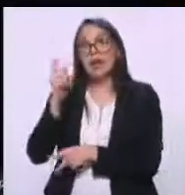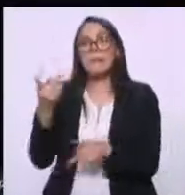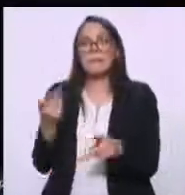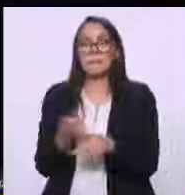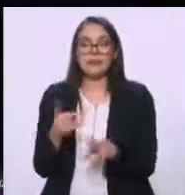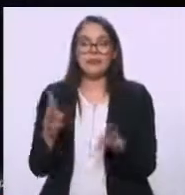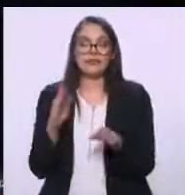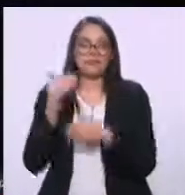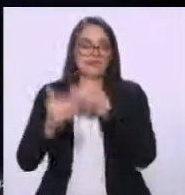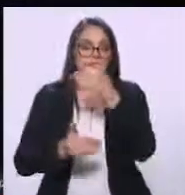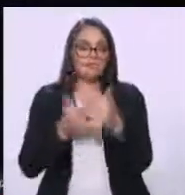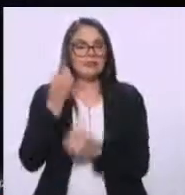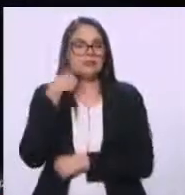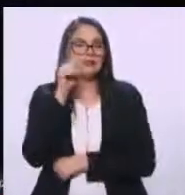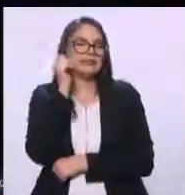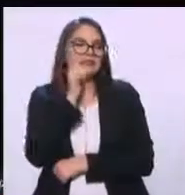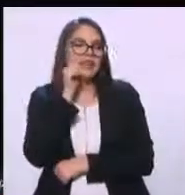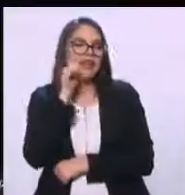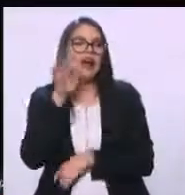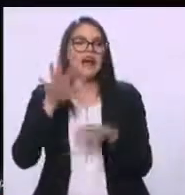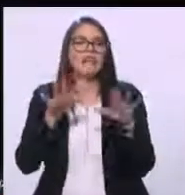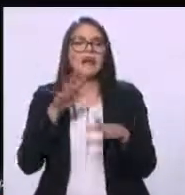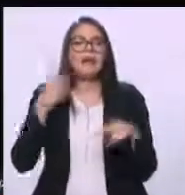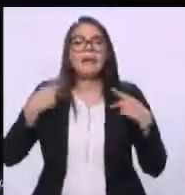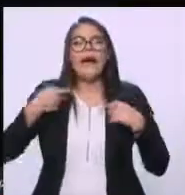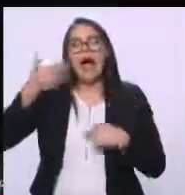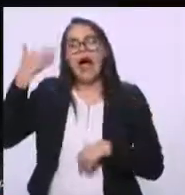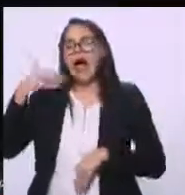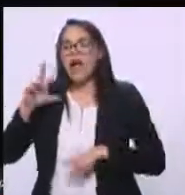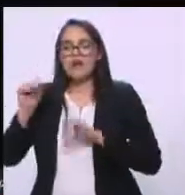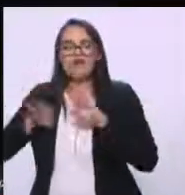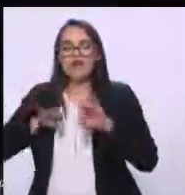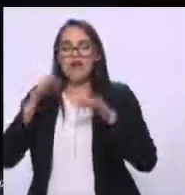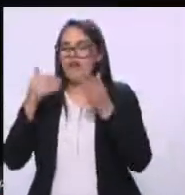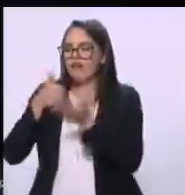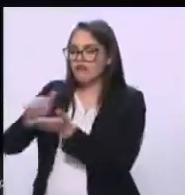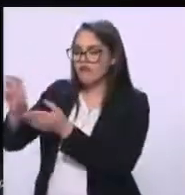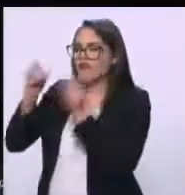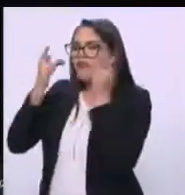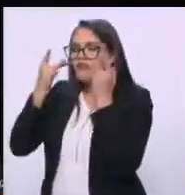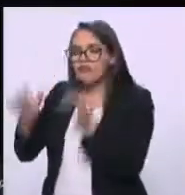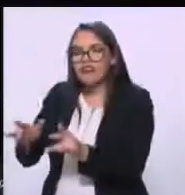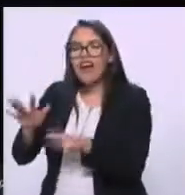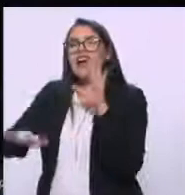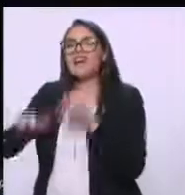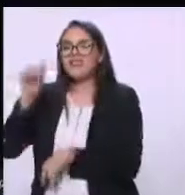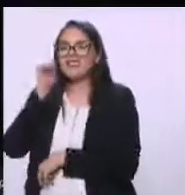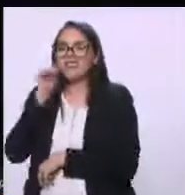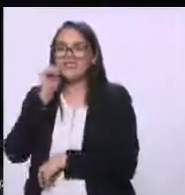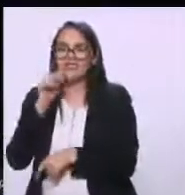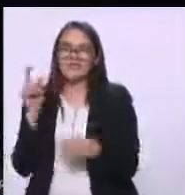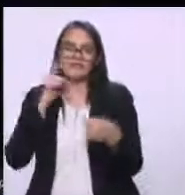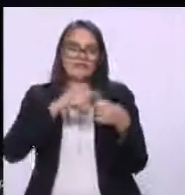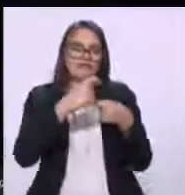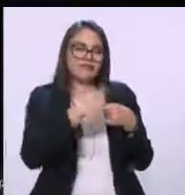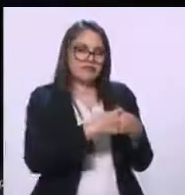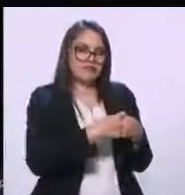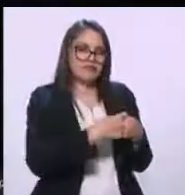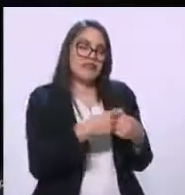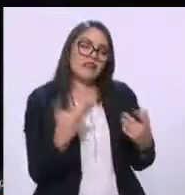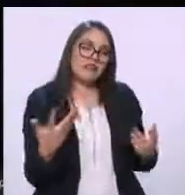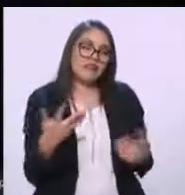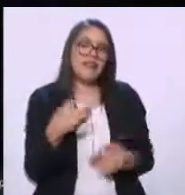pero sí es muy común que sean ex empleados o gente que actualmente esté trabajando ahí. Hay que diferenciarlos de la gente que